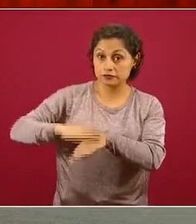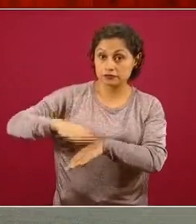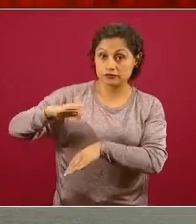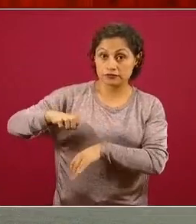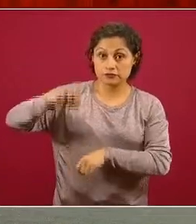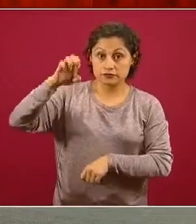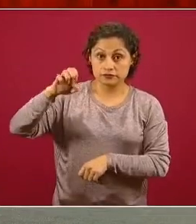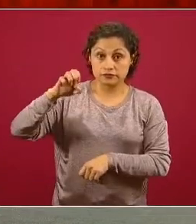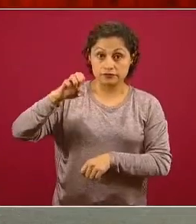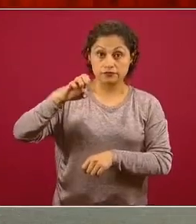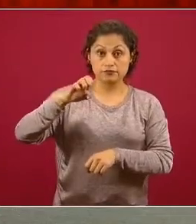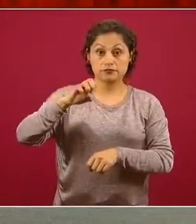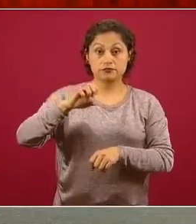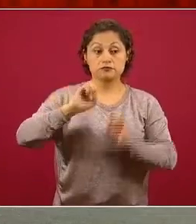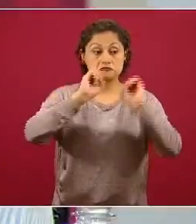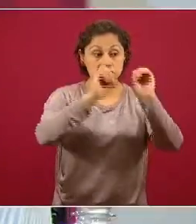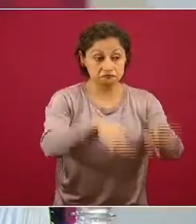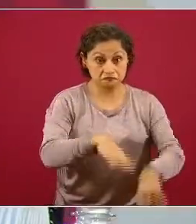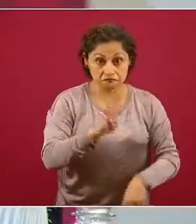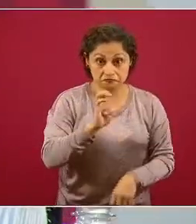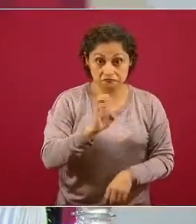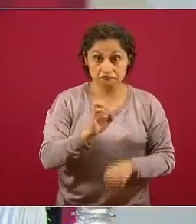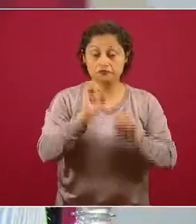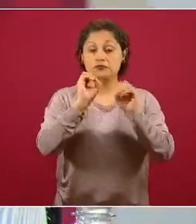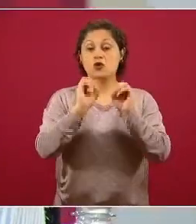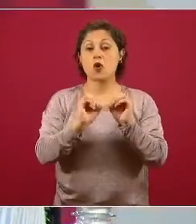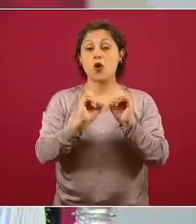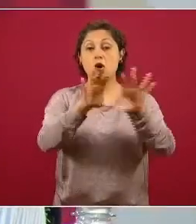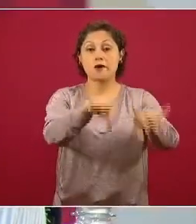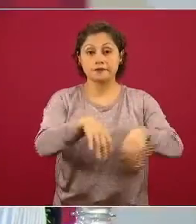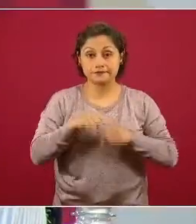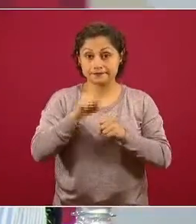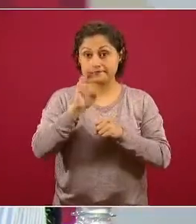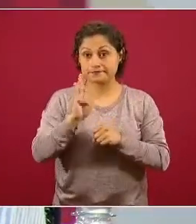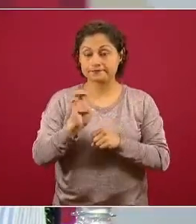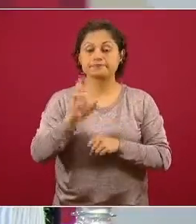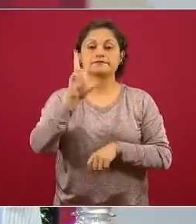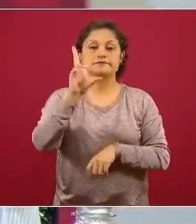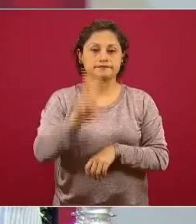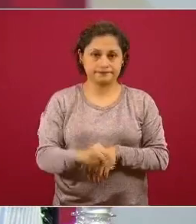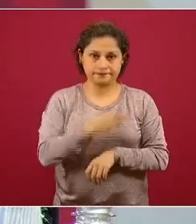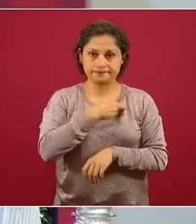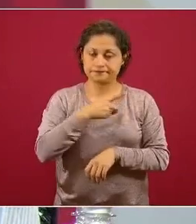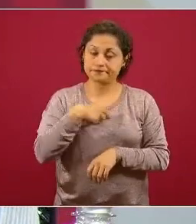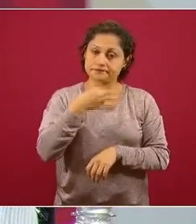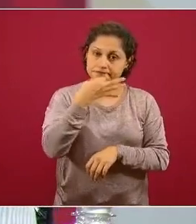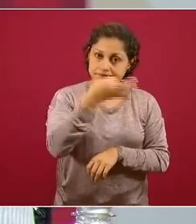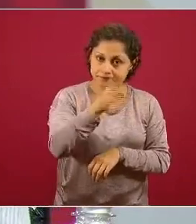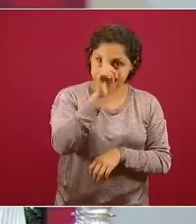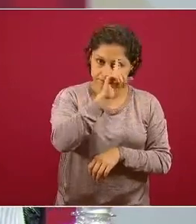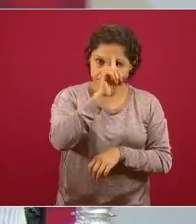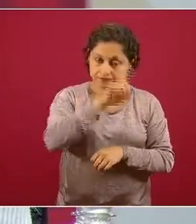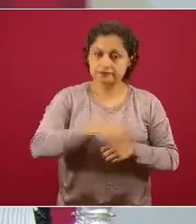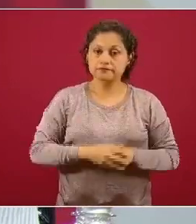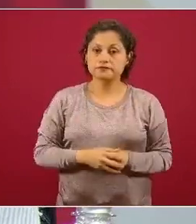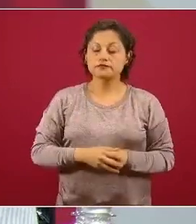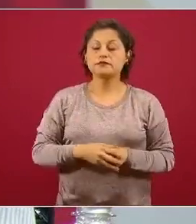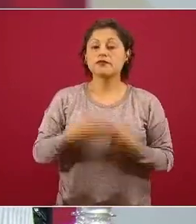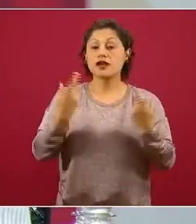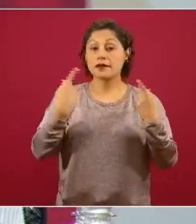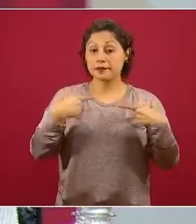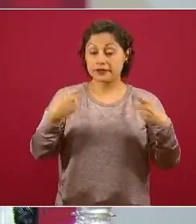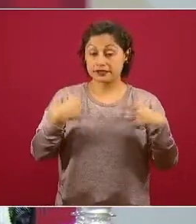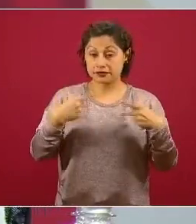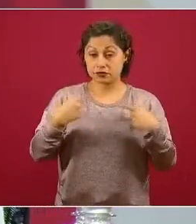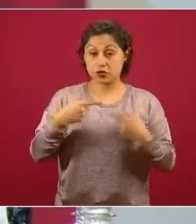proteger. Segundo, hay personal que trabajó en guarderías y que pudo